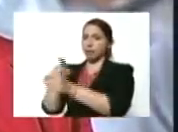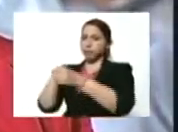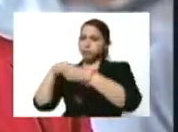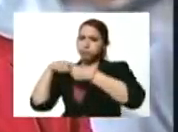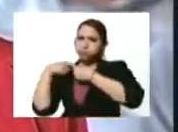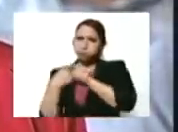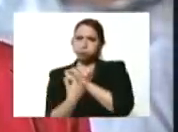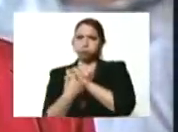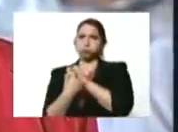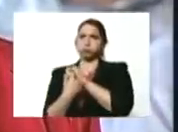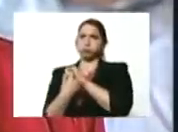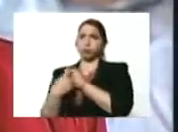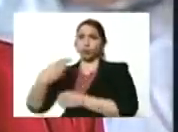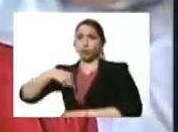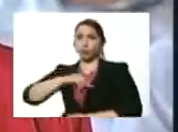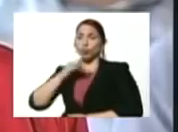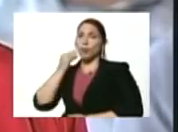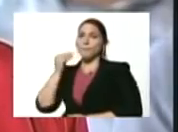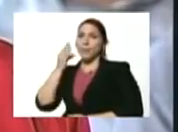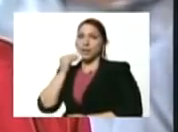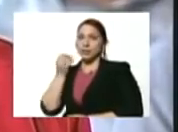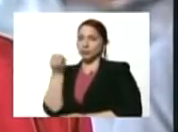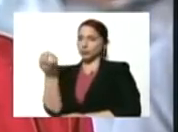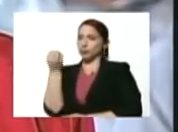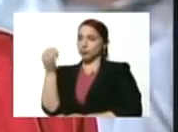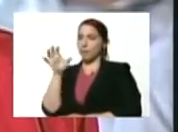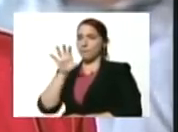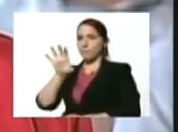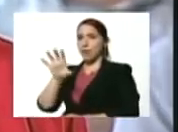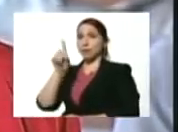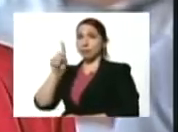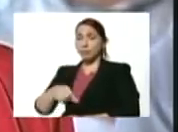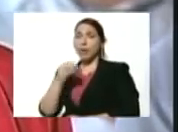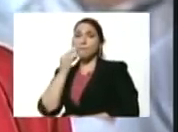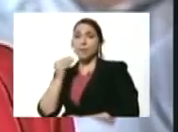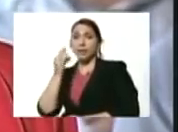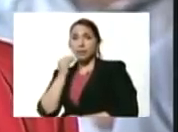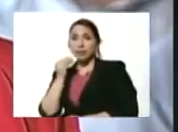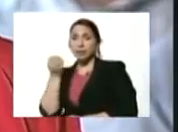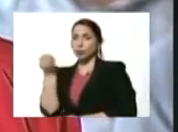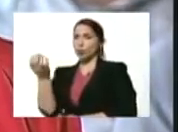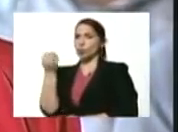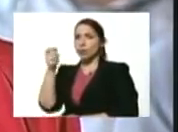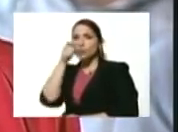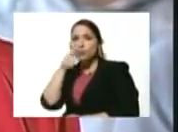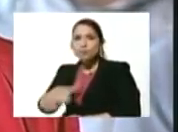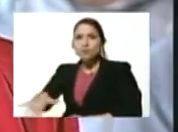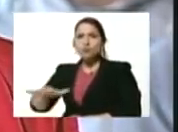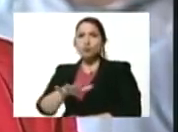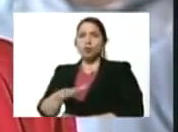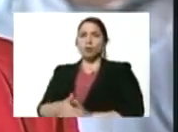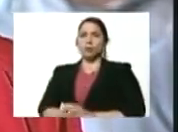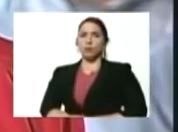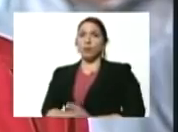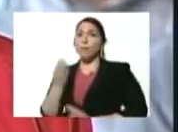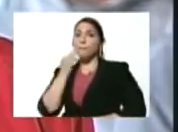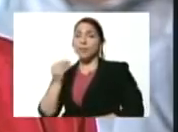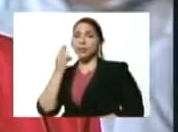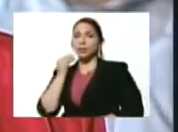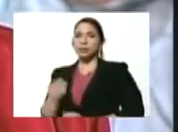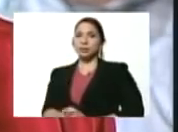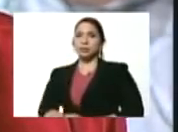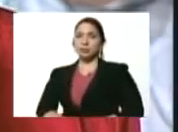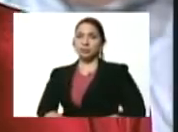Patriótico, tuvimos la experiencia del Congreso de la Patria, la experiencia del Congreso de los Pueblos, la experiencia